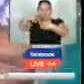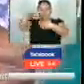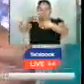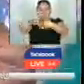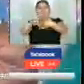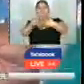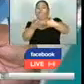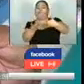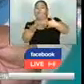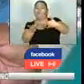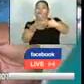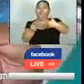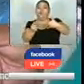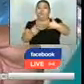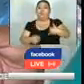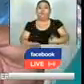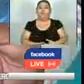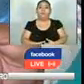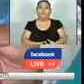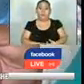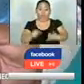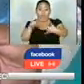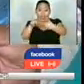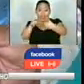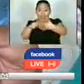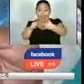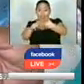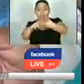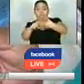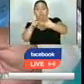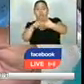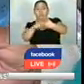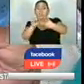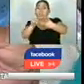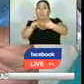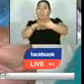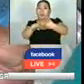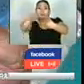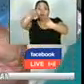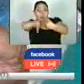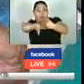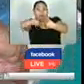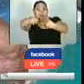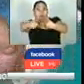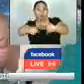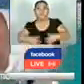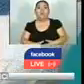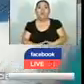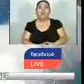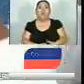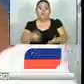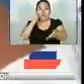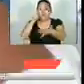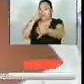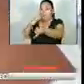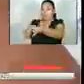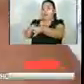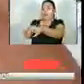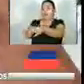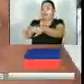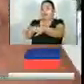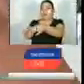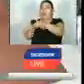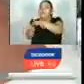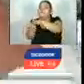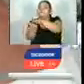de la lotería y aquí dice la cámara si están malos o buenos. Y aquí dice, y